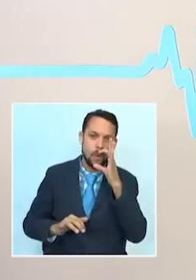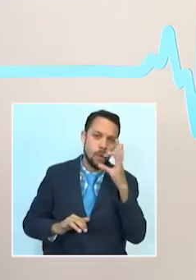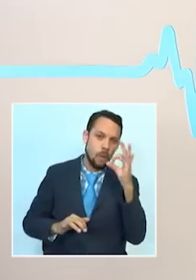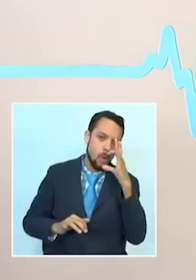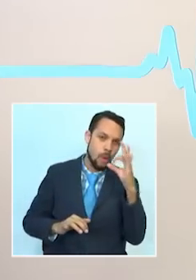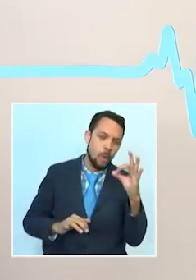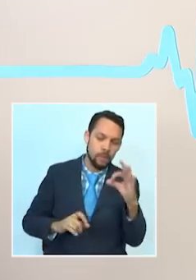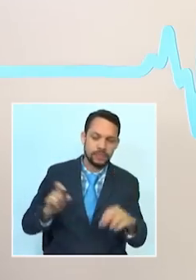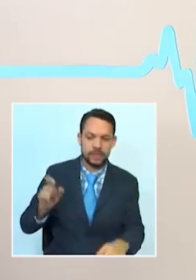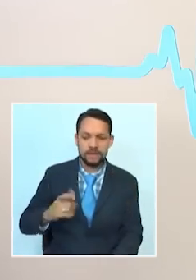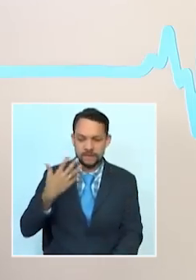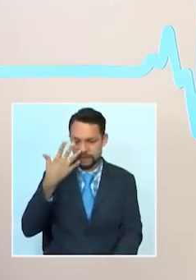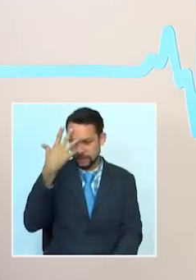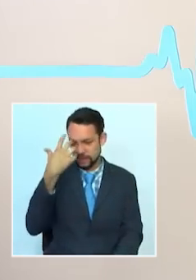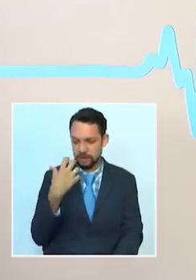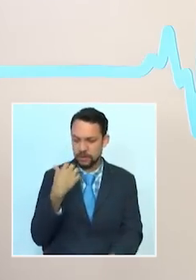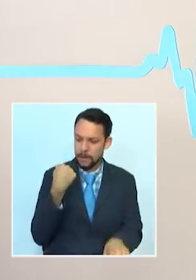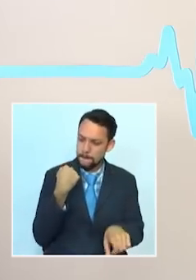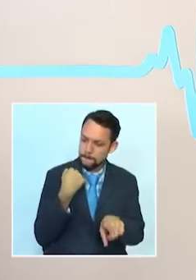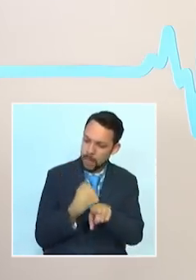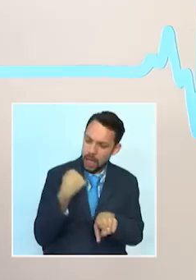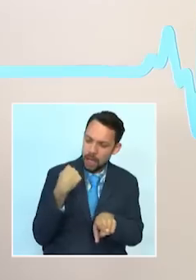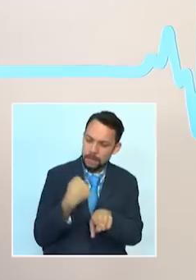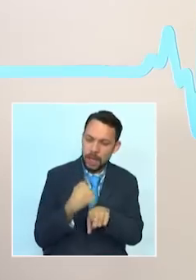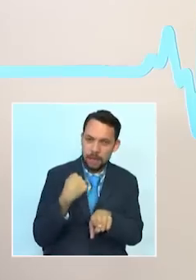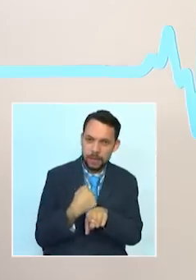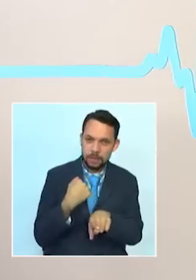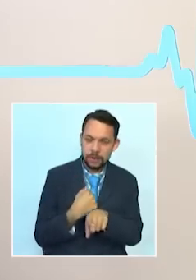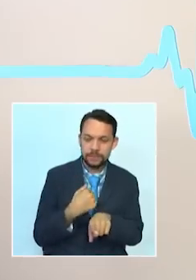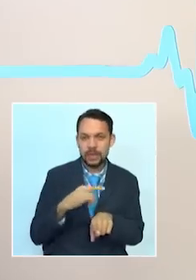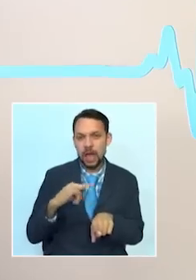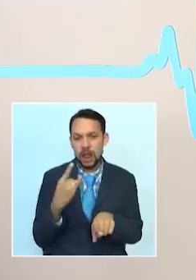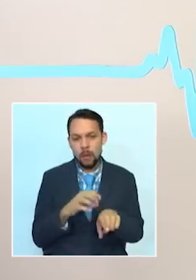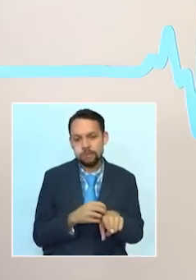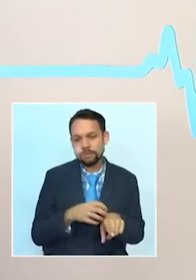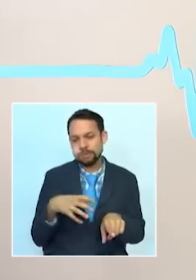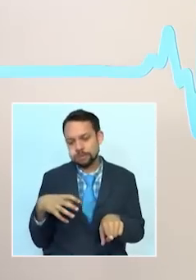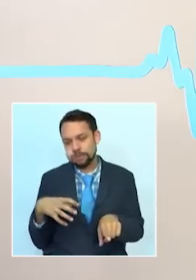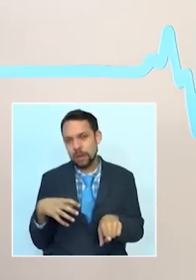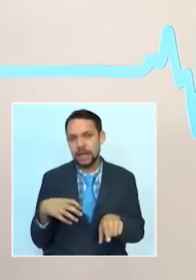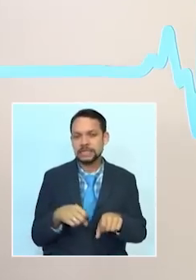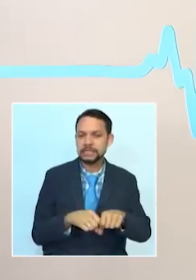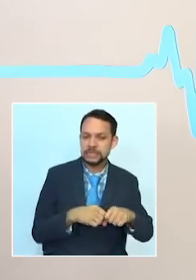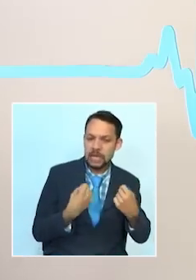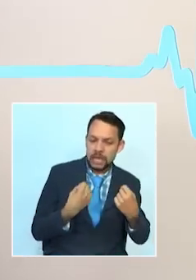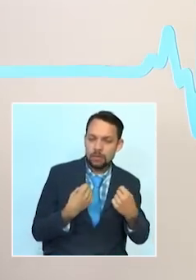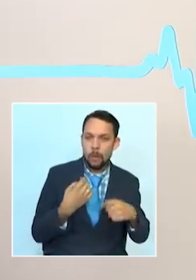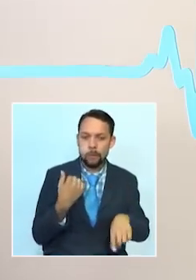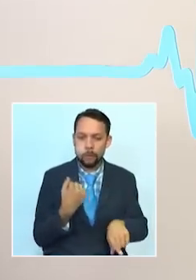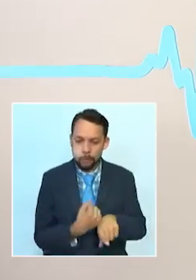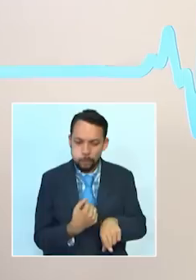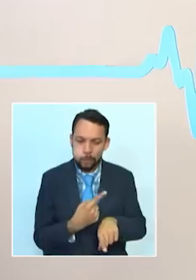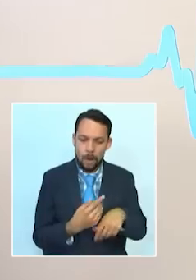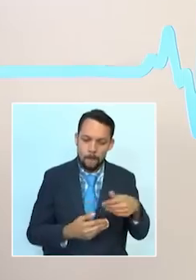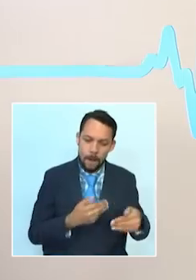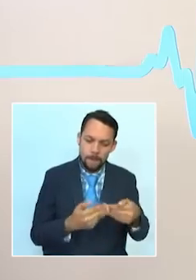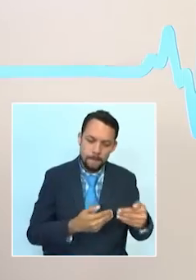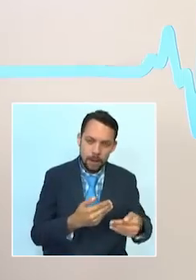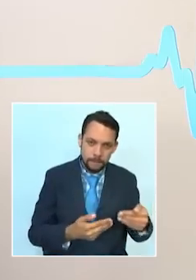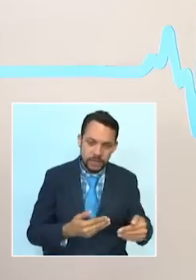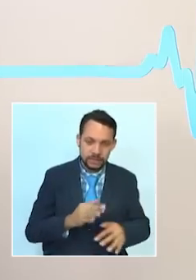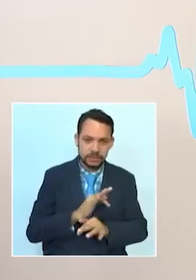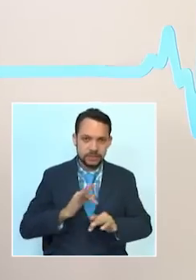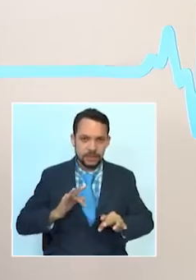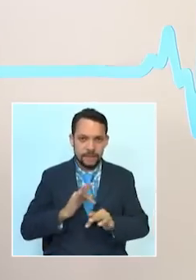próstata también para mirar que la próstata no esté muy agrandada si la próstata está muy agrandada hay que empezar tratamiento con su